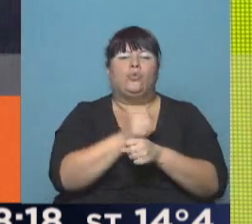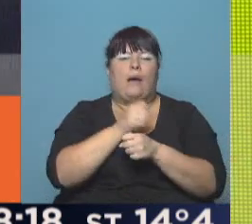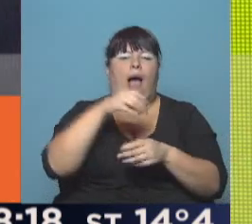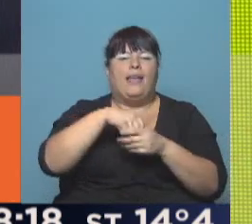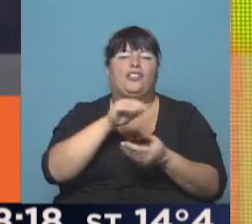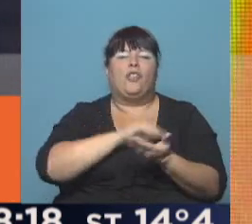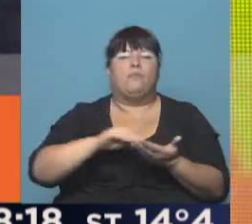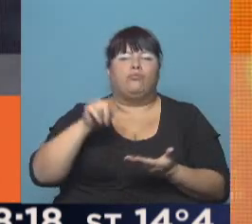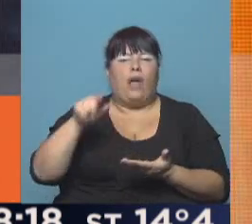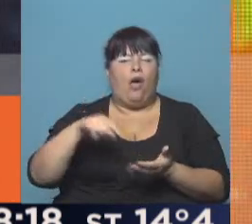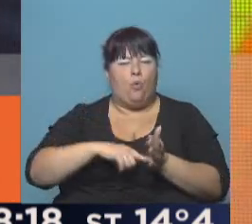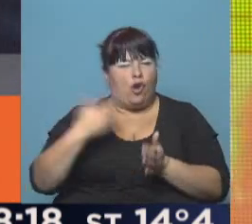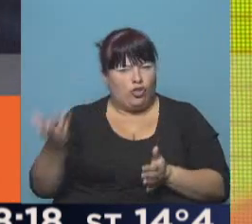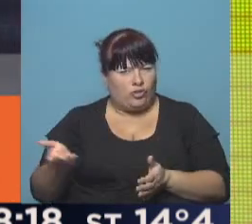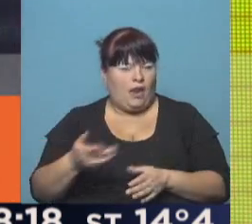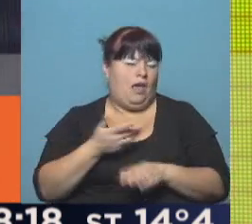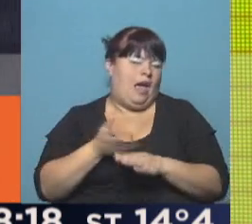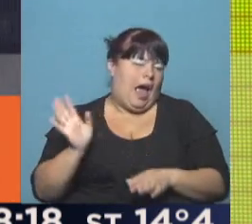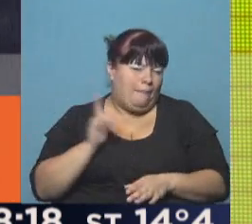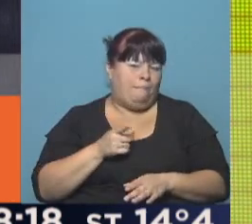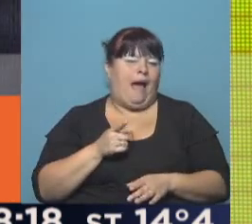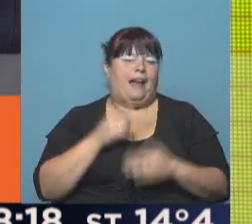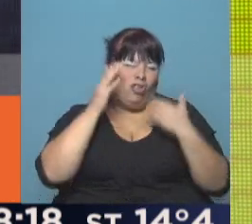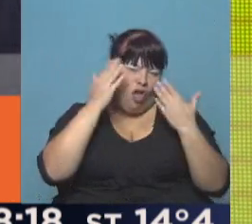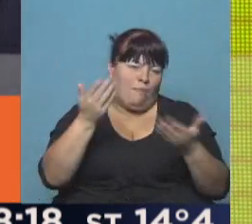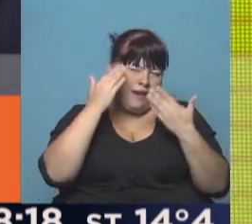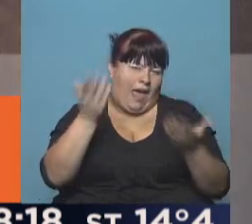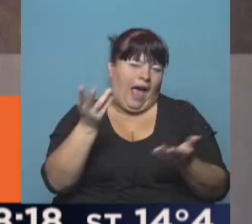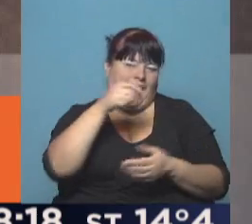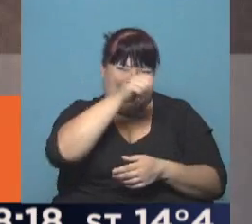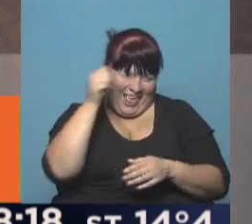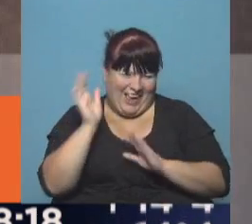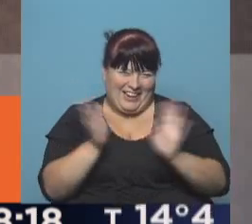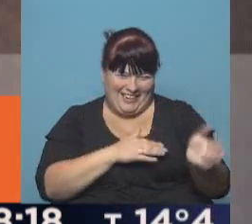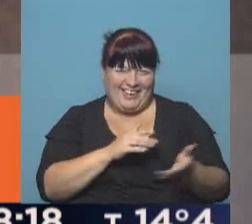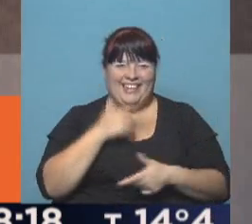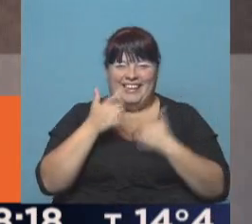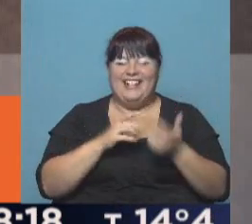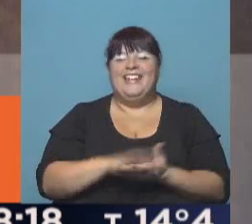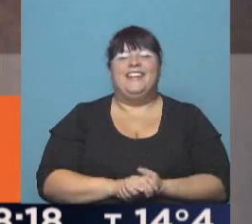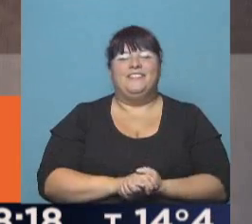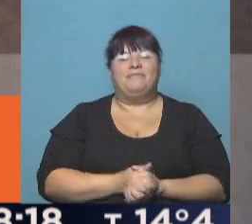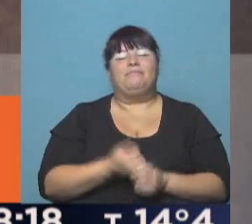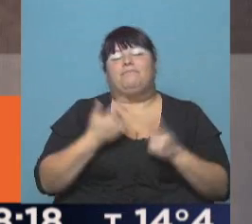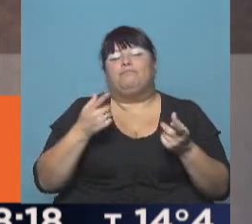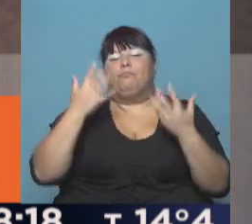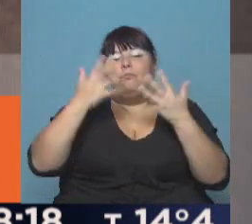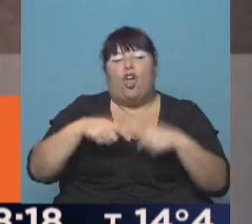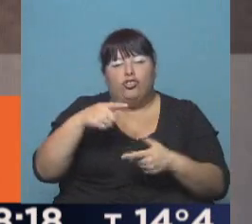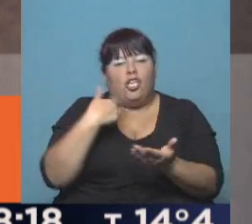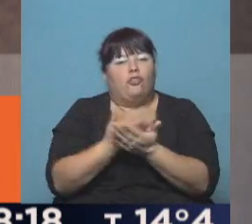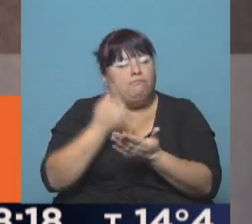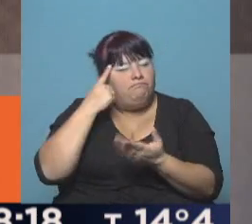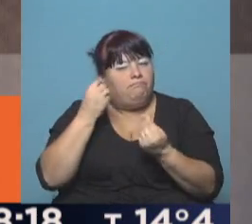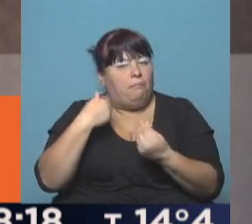legislatura de la provincia de buenos aires más está más allá de los homenajes que le puedas hacer a las leonas pero los proyectos que vos estás